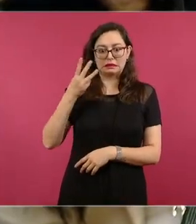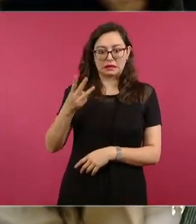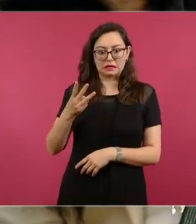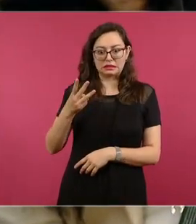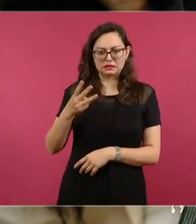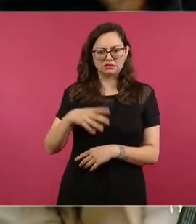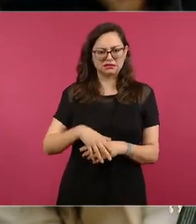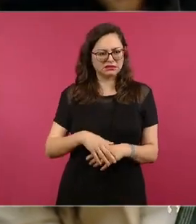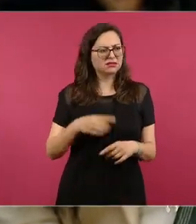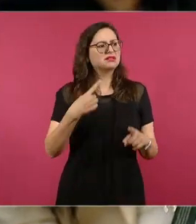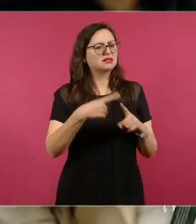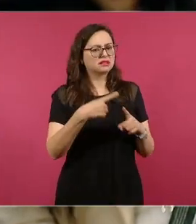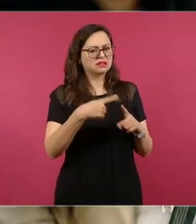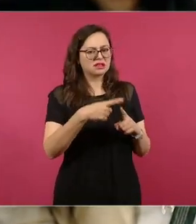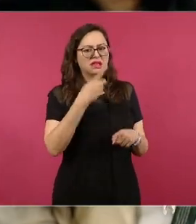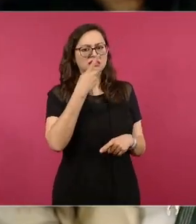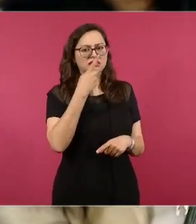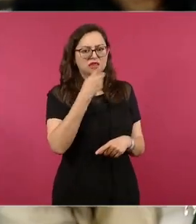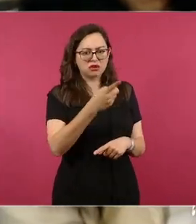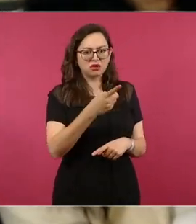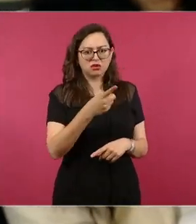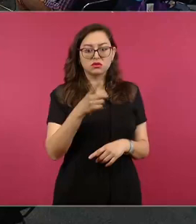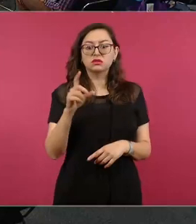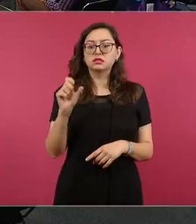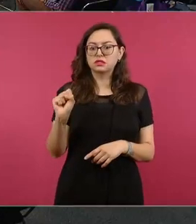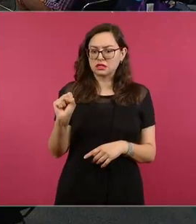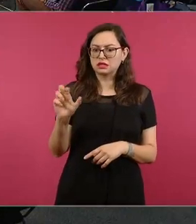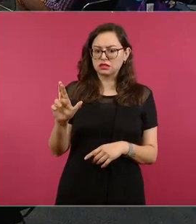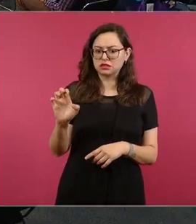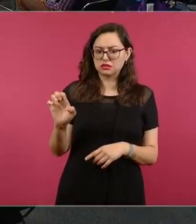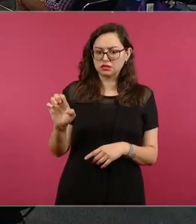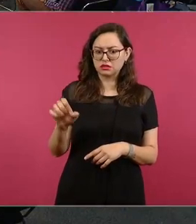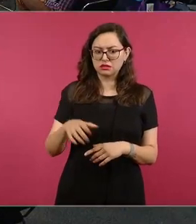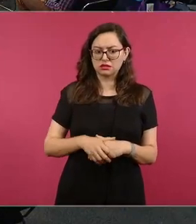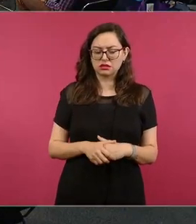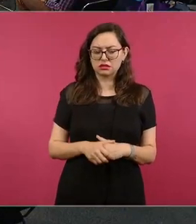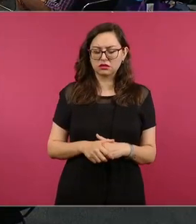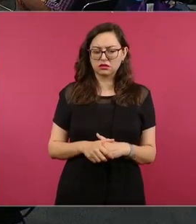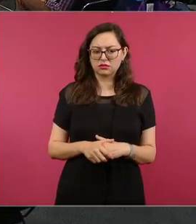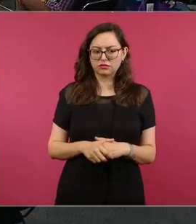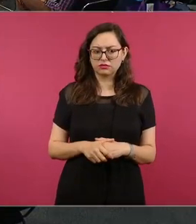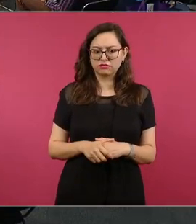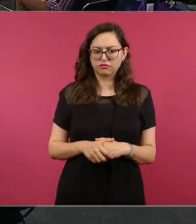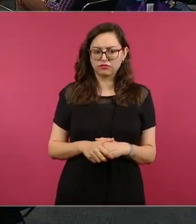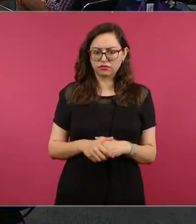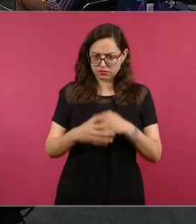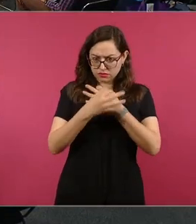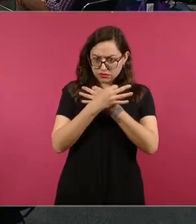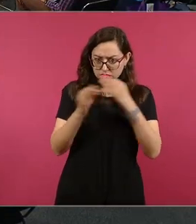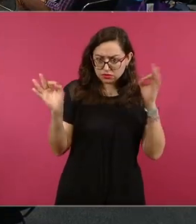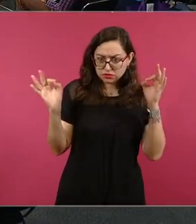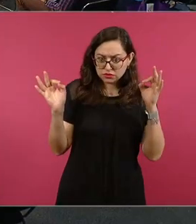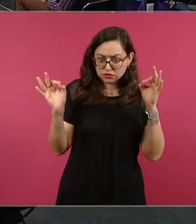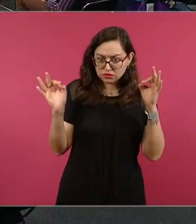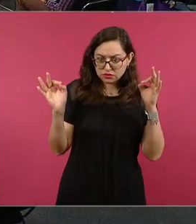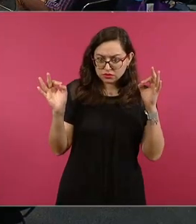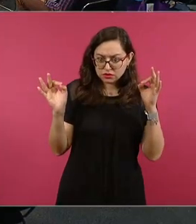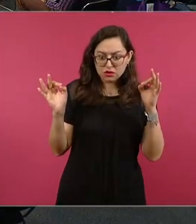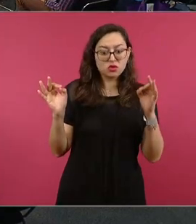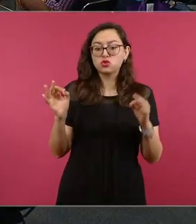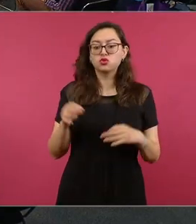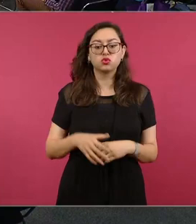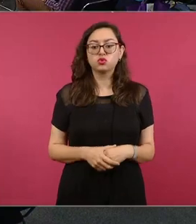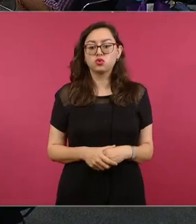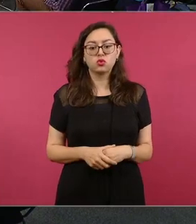quién dice eso la cancillería en un salió en comunicado sí no en un comunicado no en